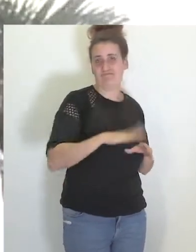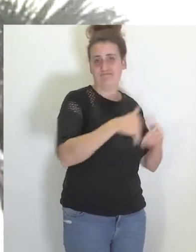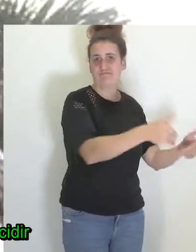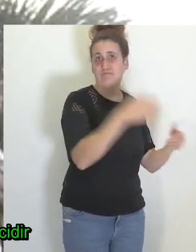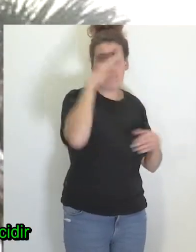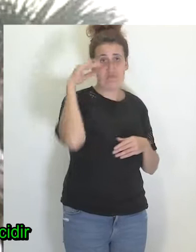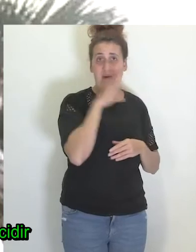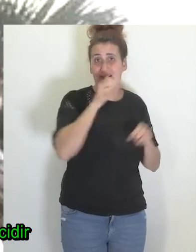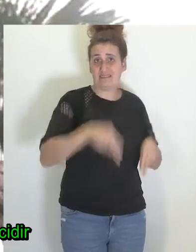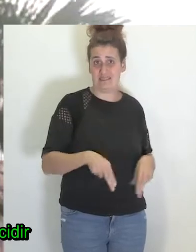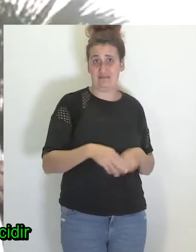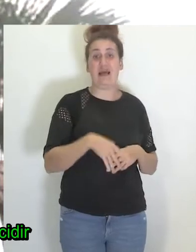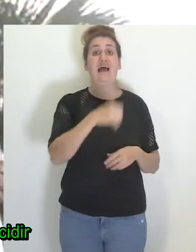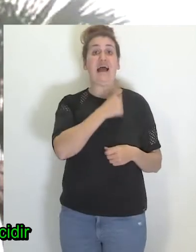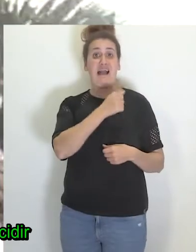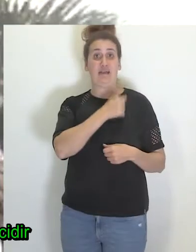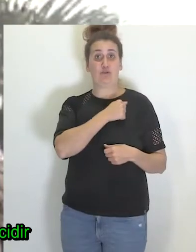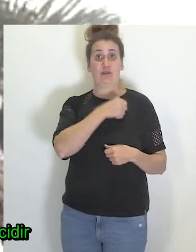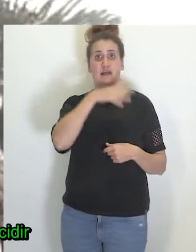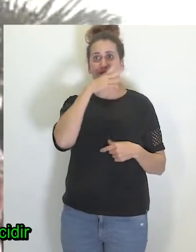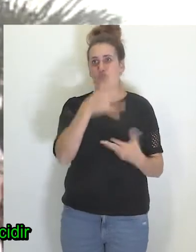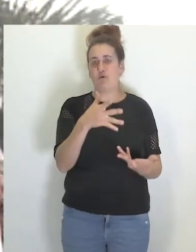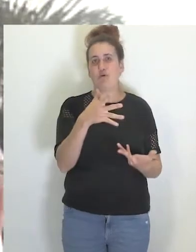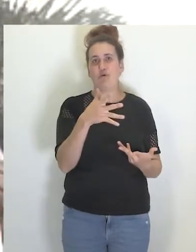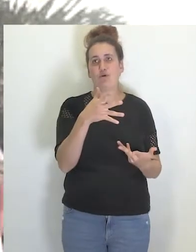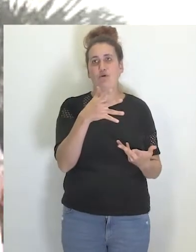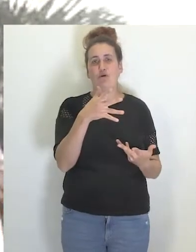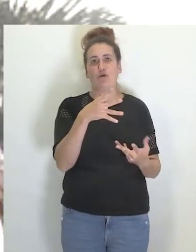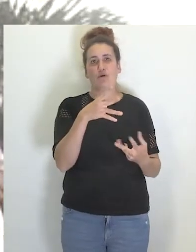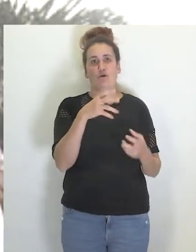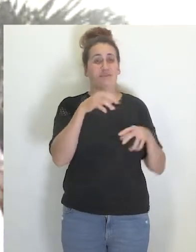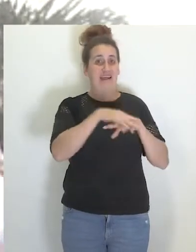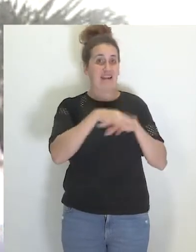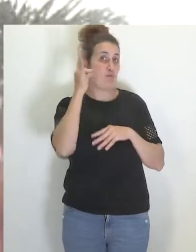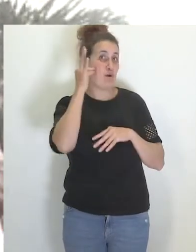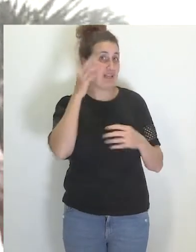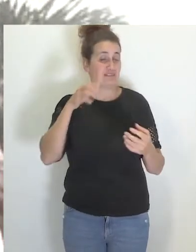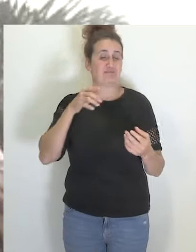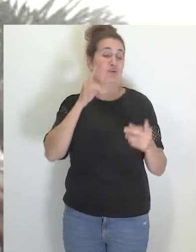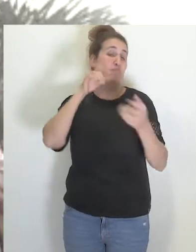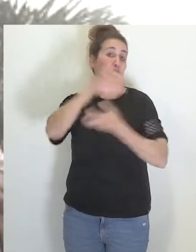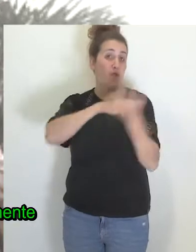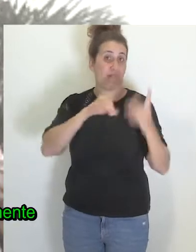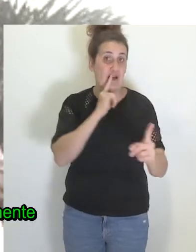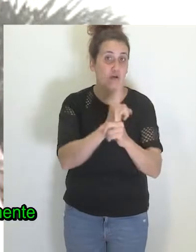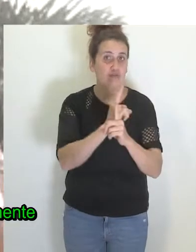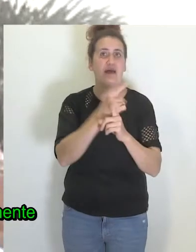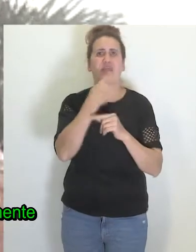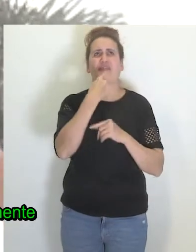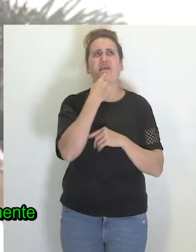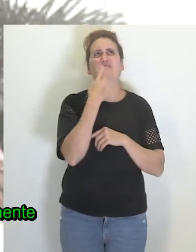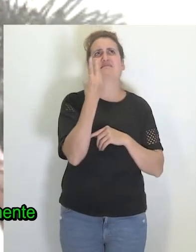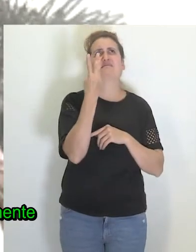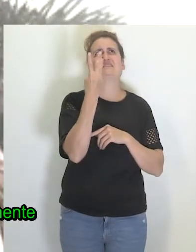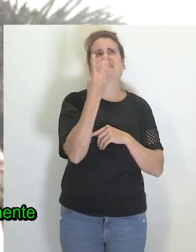orfandad. Y, por ejemplo, Católicas por el Derecho a Decidir y la Red de Mujeres contra la Violencia decían de que cerca